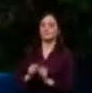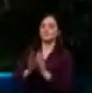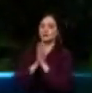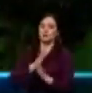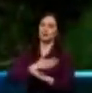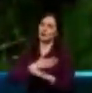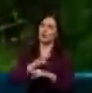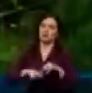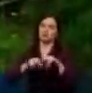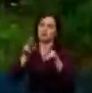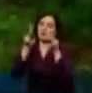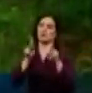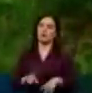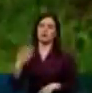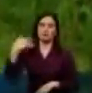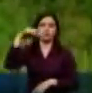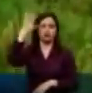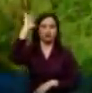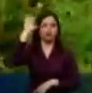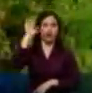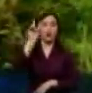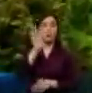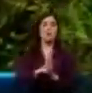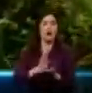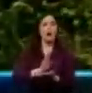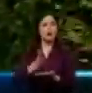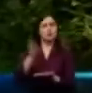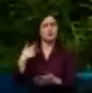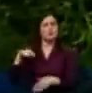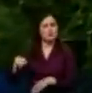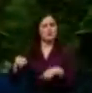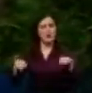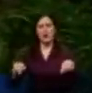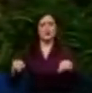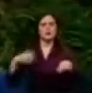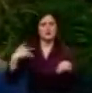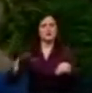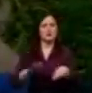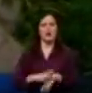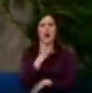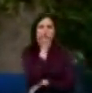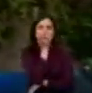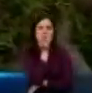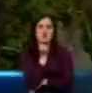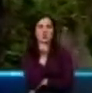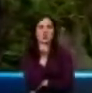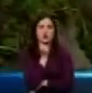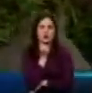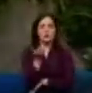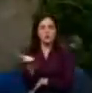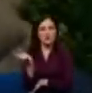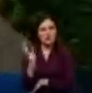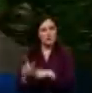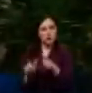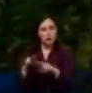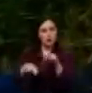hagan, porque ya toda la vida, desde que formó estas dos ciudadelas, Vencedores, parece que es un egoísmo que mantienen. ¿Cuánto tiempo tienen ustedes ese